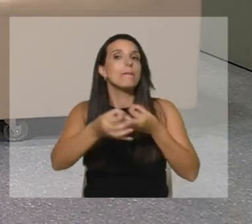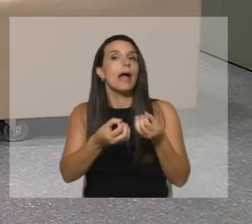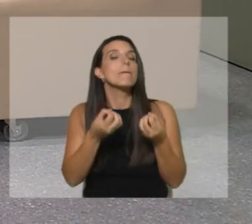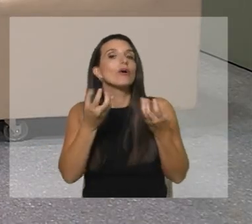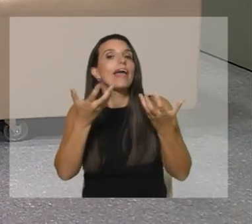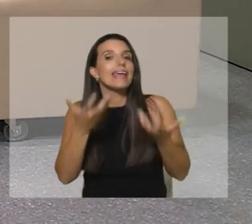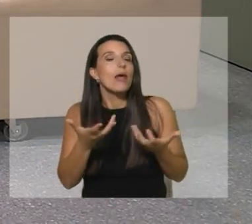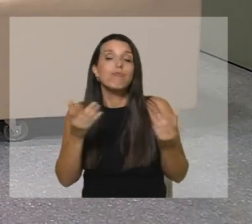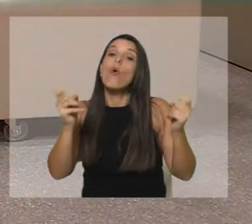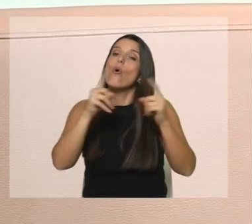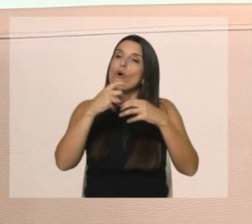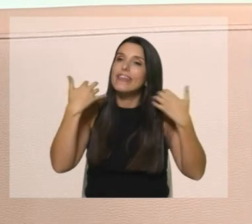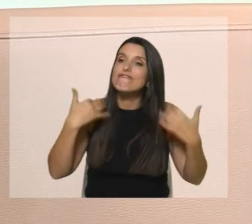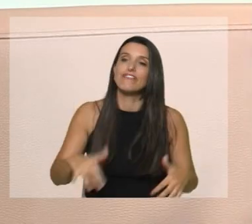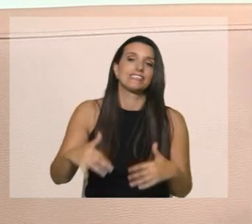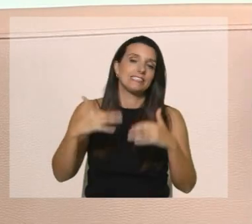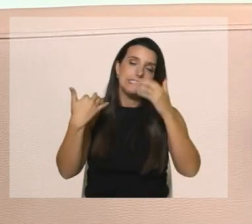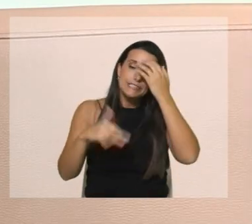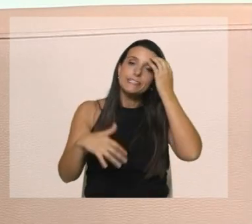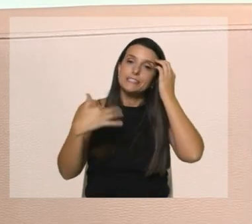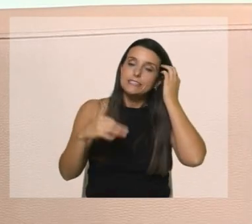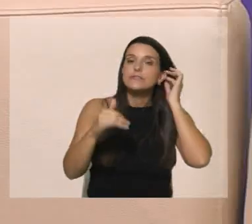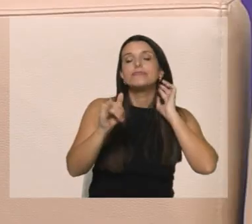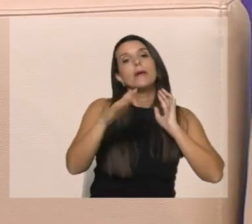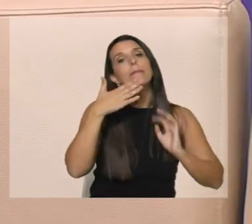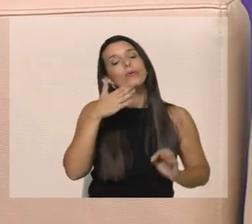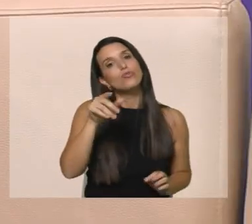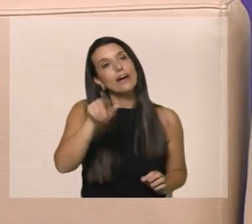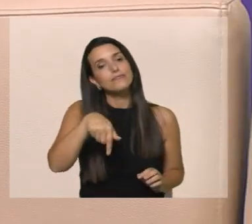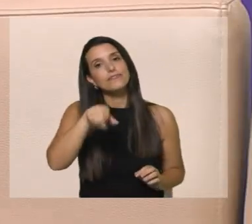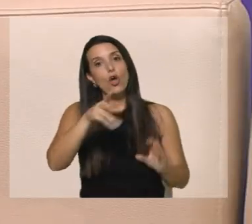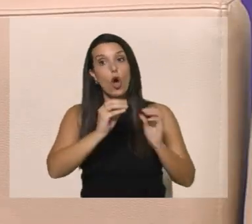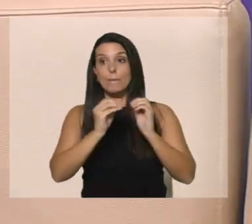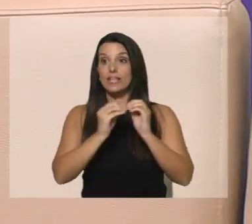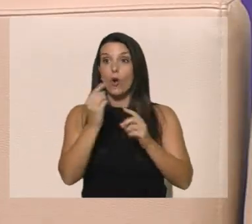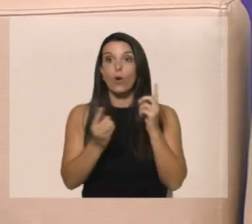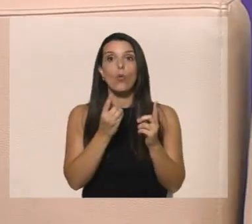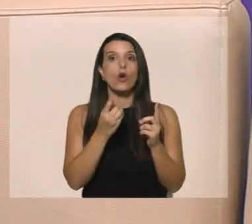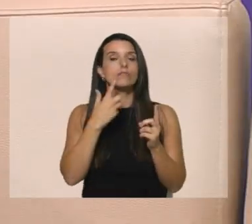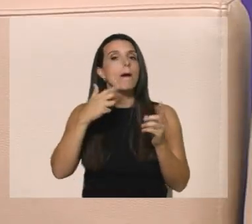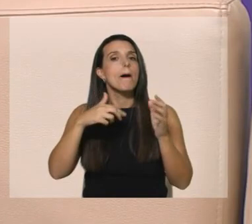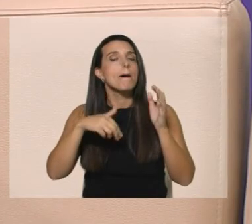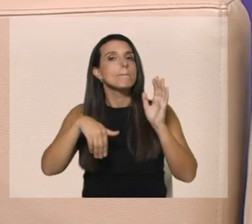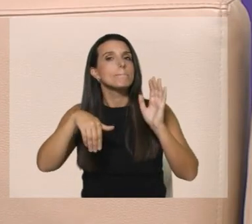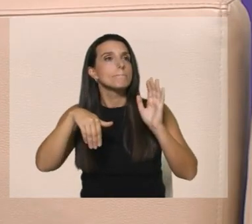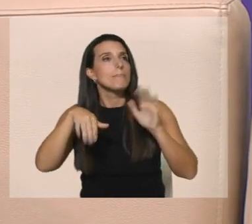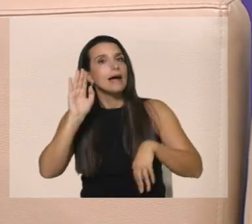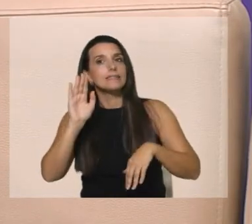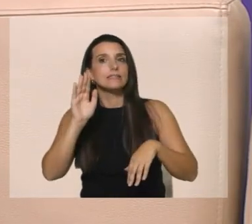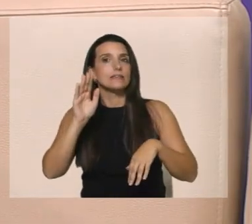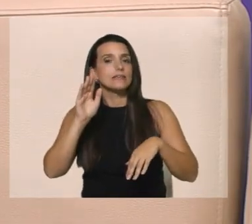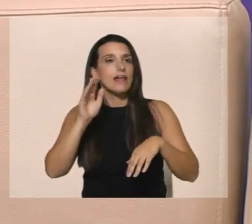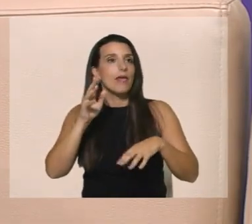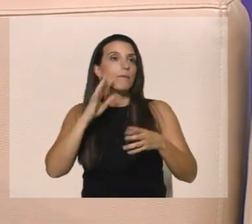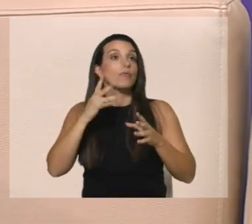Es complejo, Sí. ¿Y había compañeros que tenían mayores, o sea, tuviste mayores desafíos